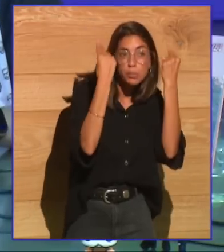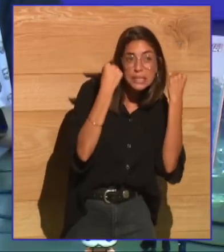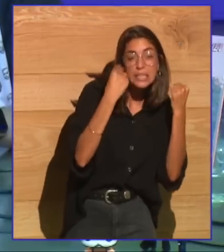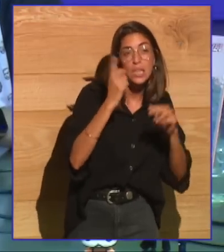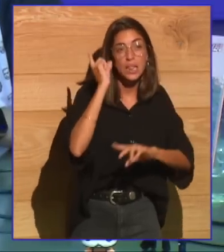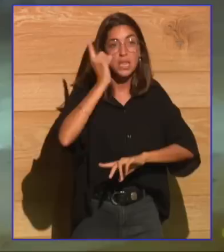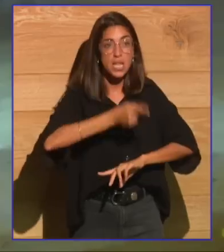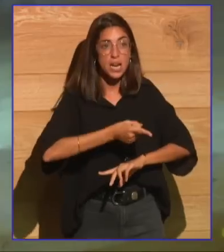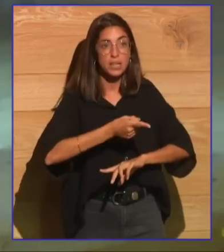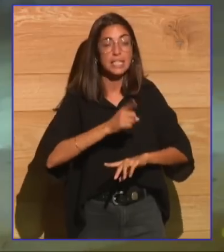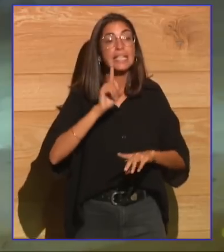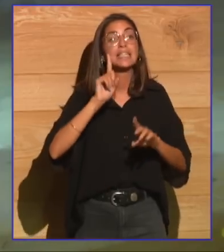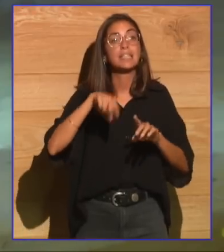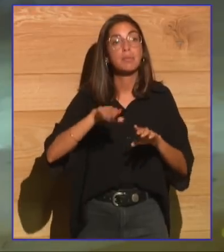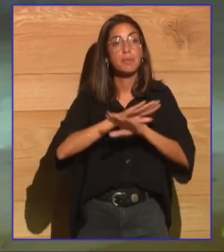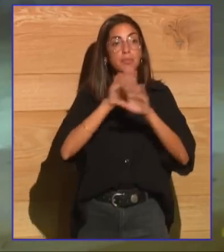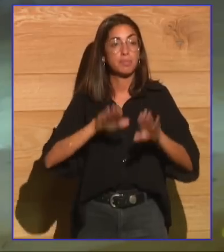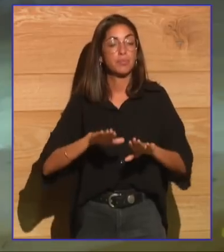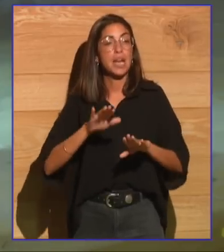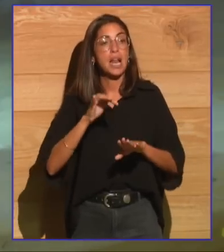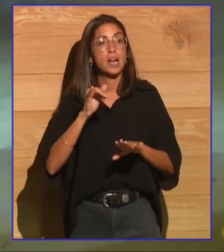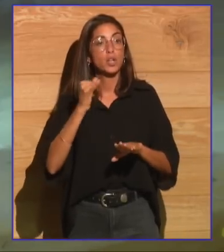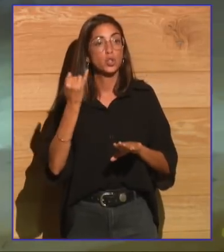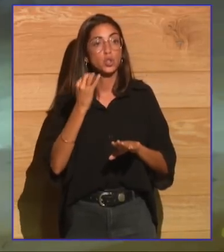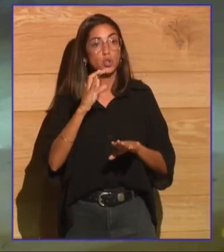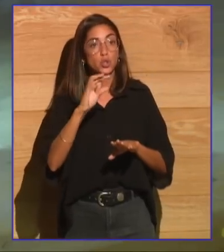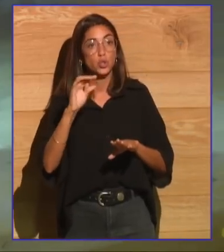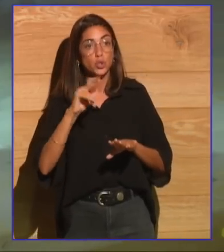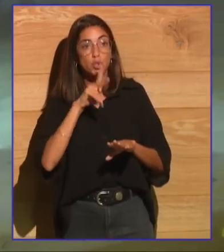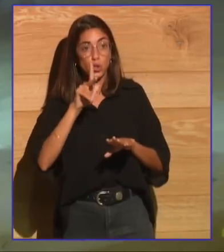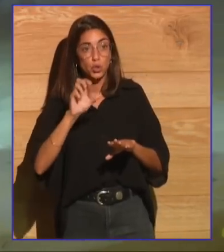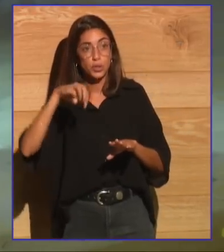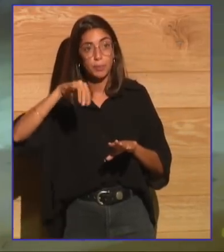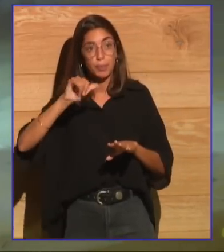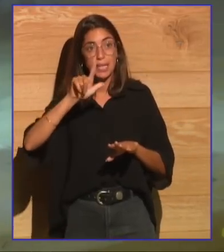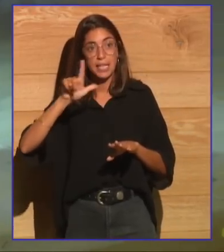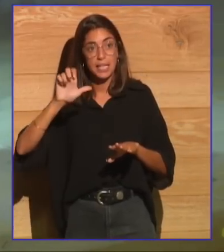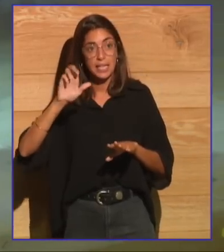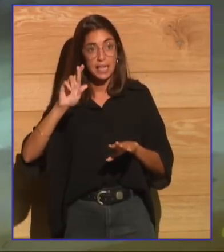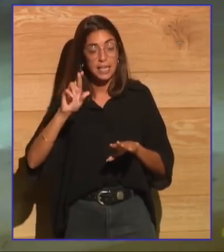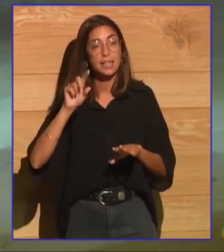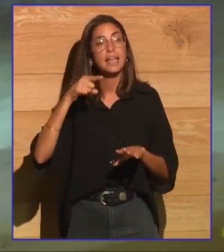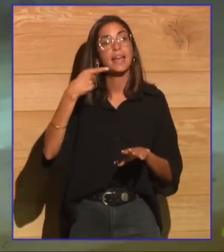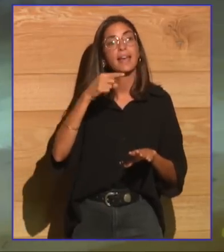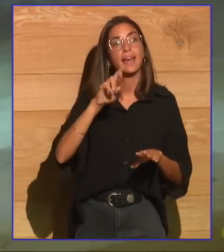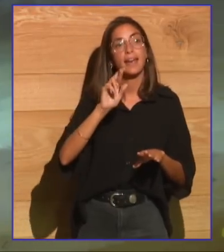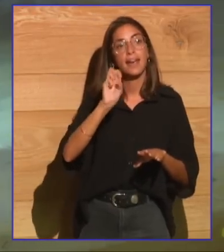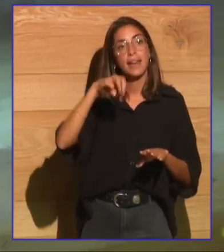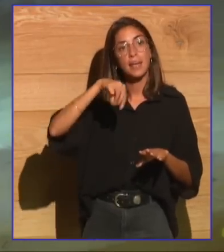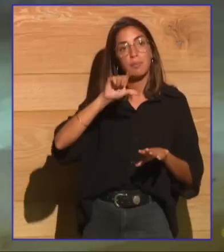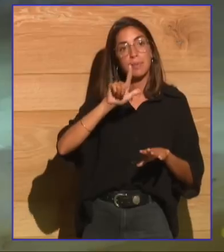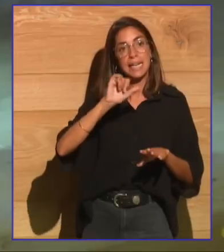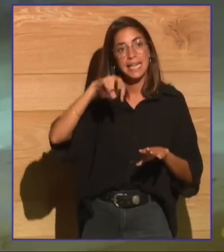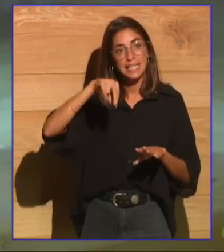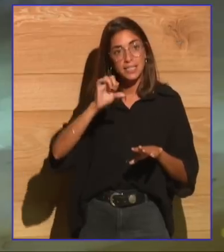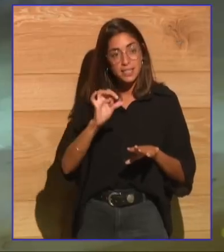y por fin el de george miller que es ayudante que ya quien acaba de mencionar es el director de gremio más lejos y george miller la